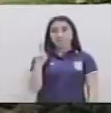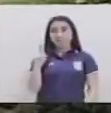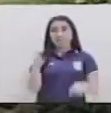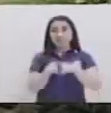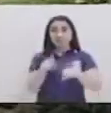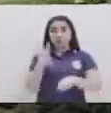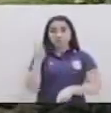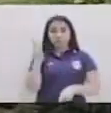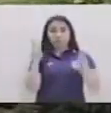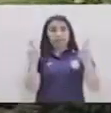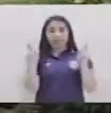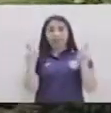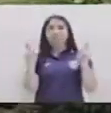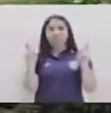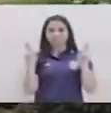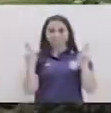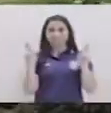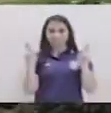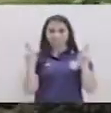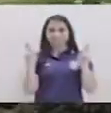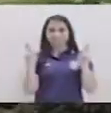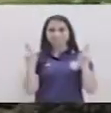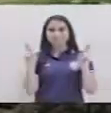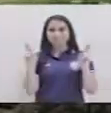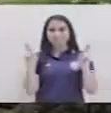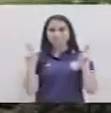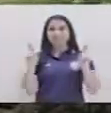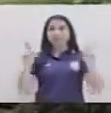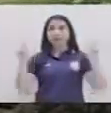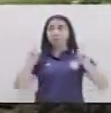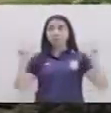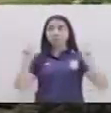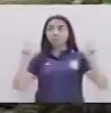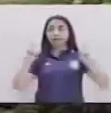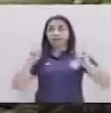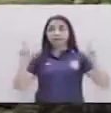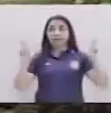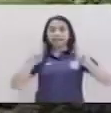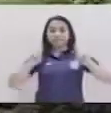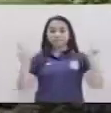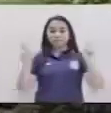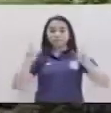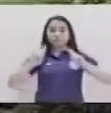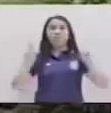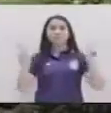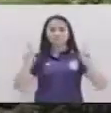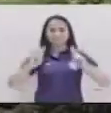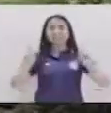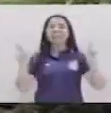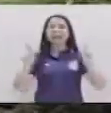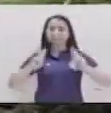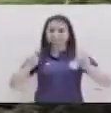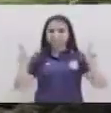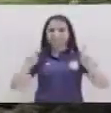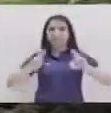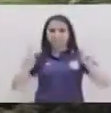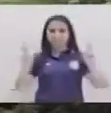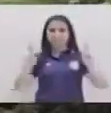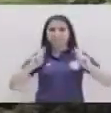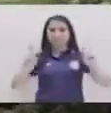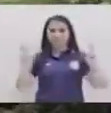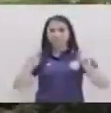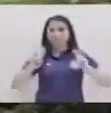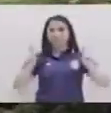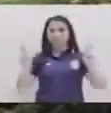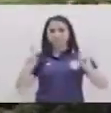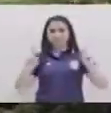mano. Entonces esta seña es bimanual y lo que haremos es moverlas de ambas formas, de esta manera,